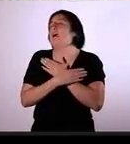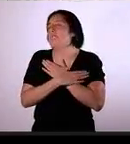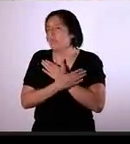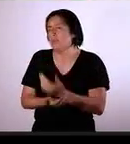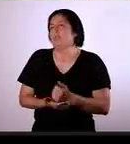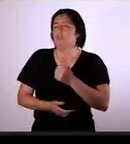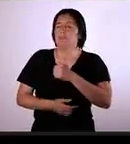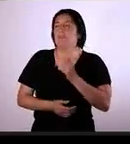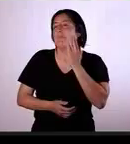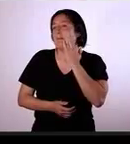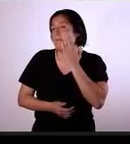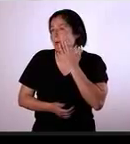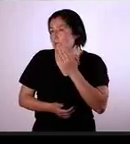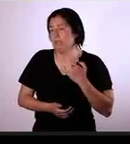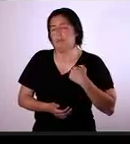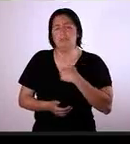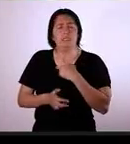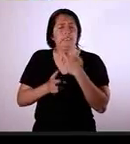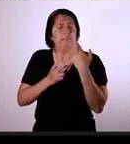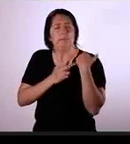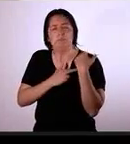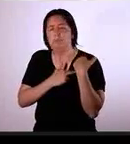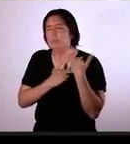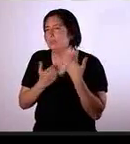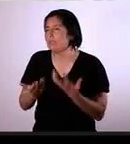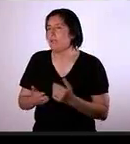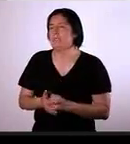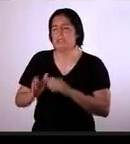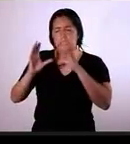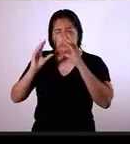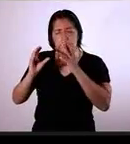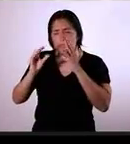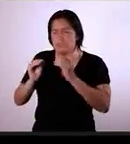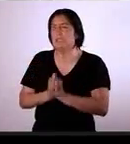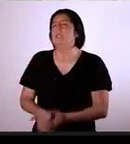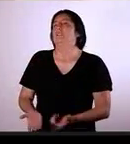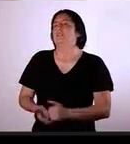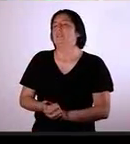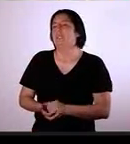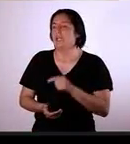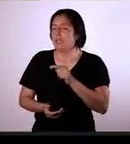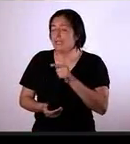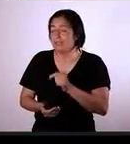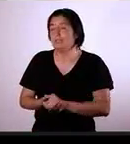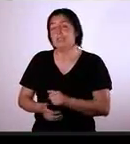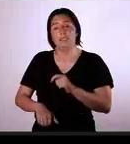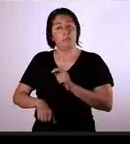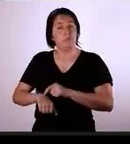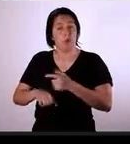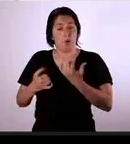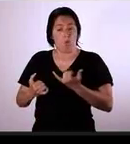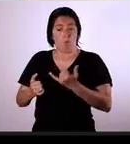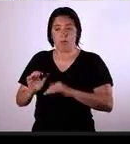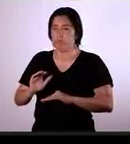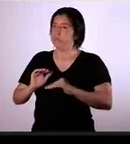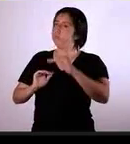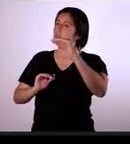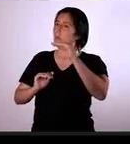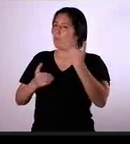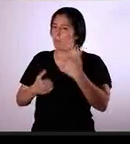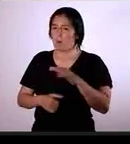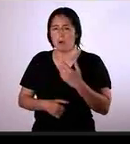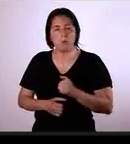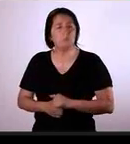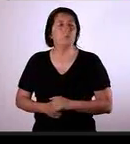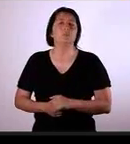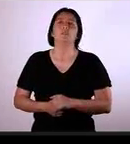como madre, que debemos de ser responsables y educarlo y formarlo, a esta etapa que ha llegado mi hijo, verdaderamente ha